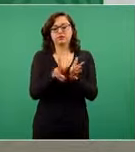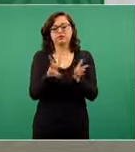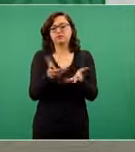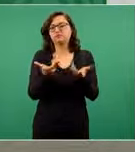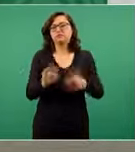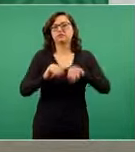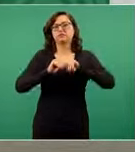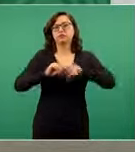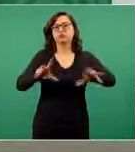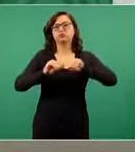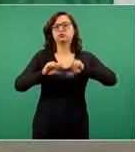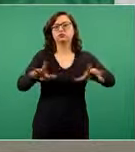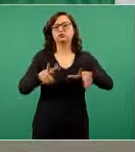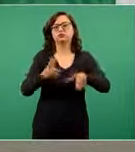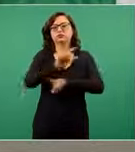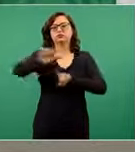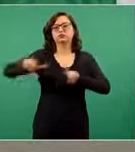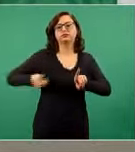y no solo